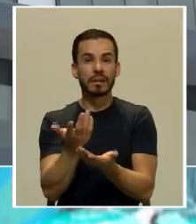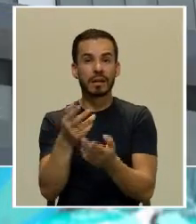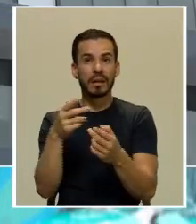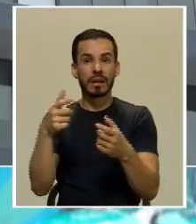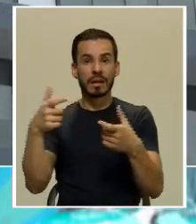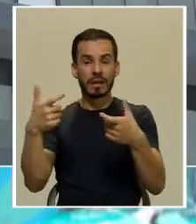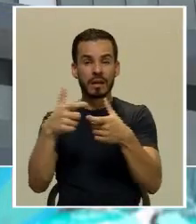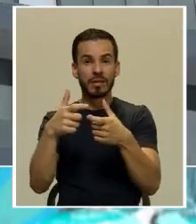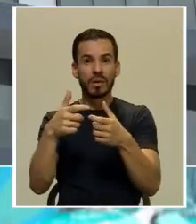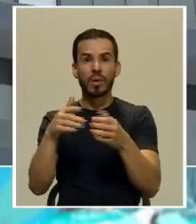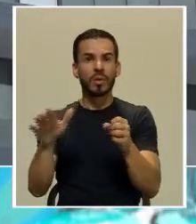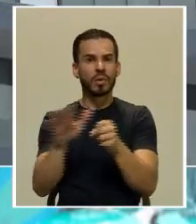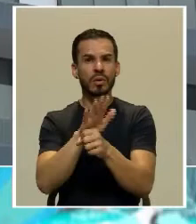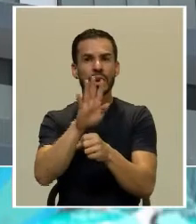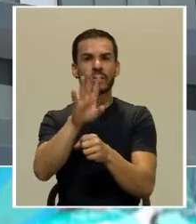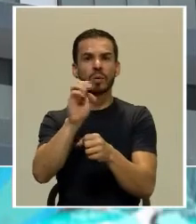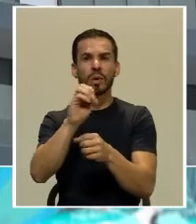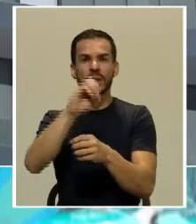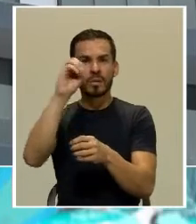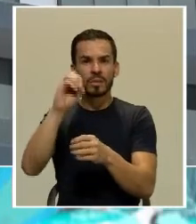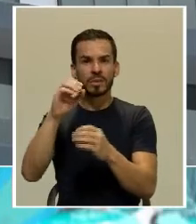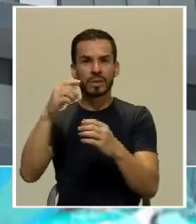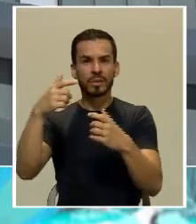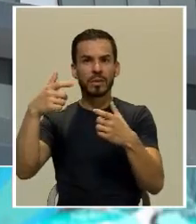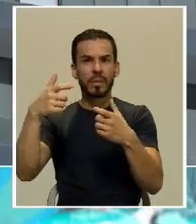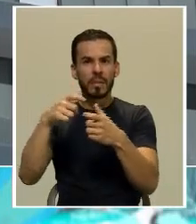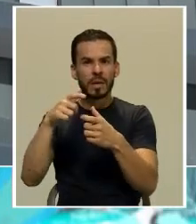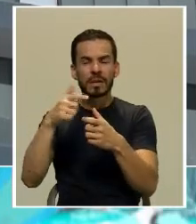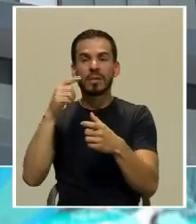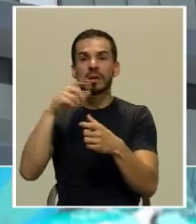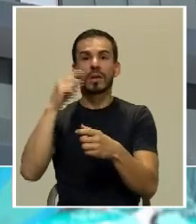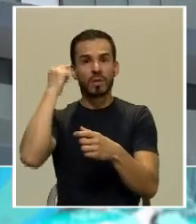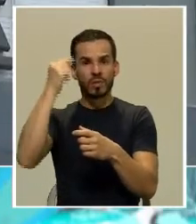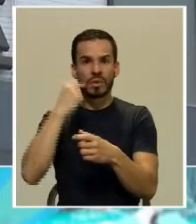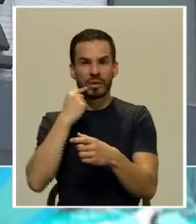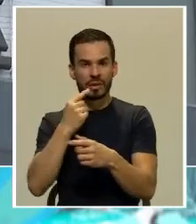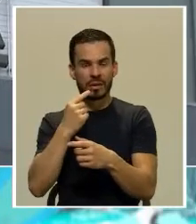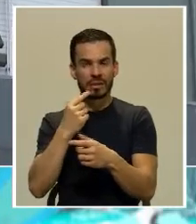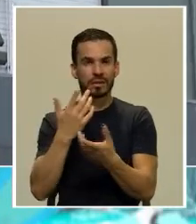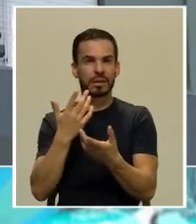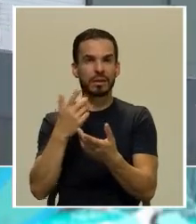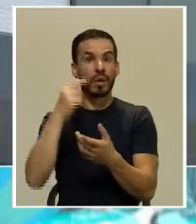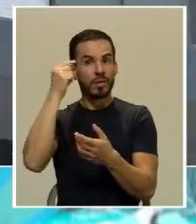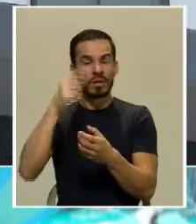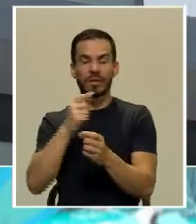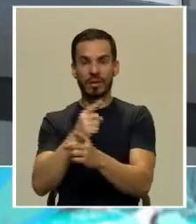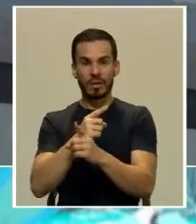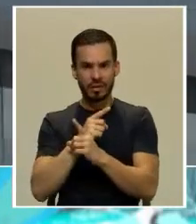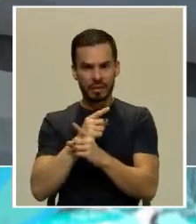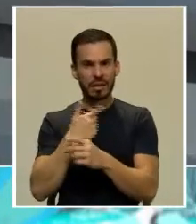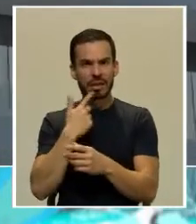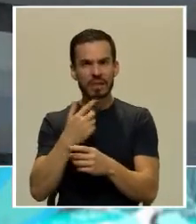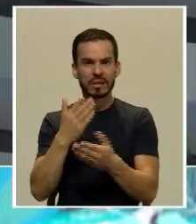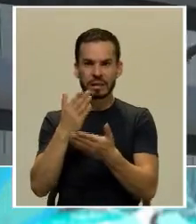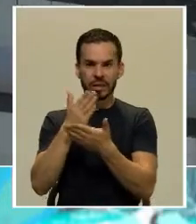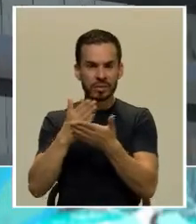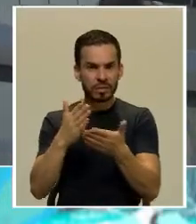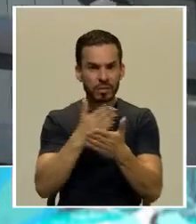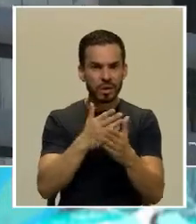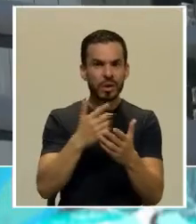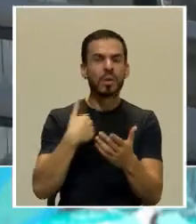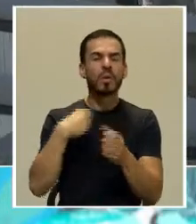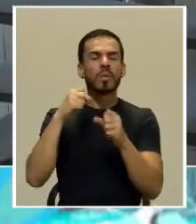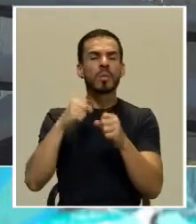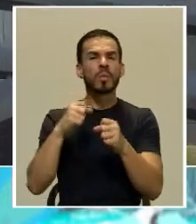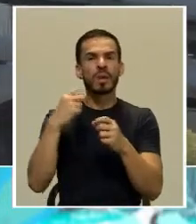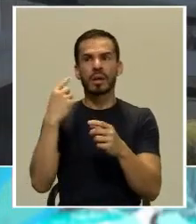el recorte neto es un 40% menos de lo que está diciendo el gobierno. El gobierno lo defiende, luego dice que son partidas y